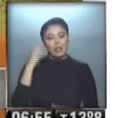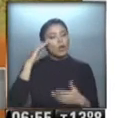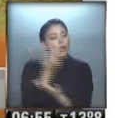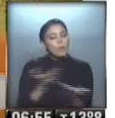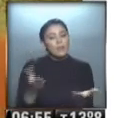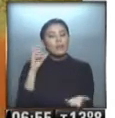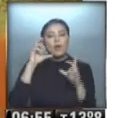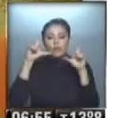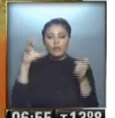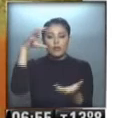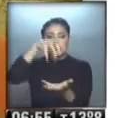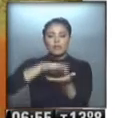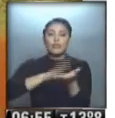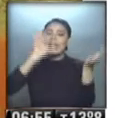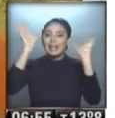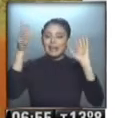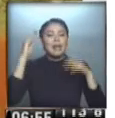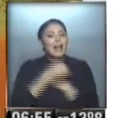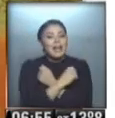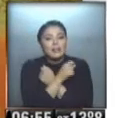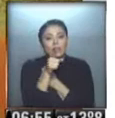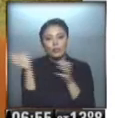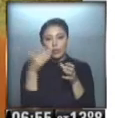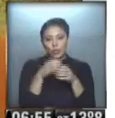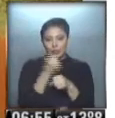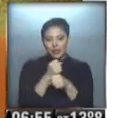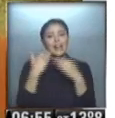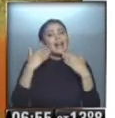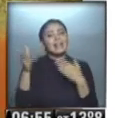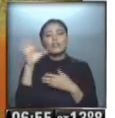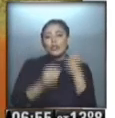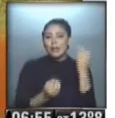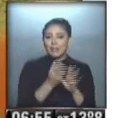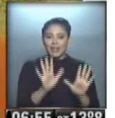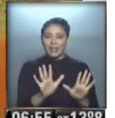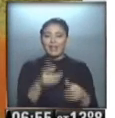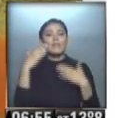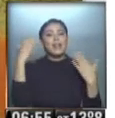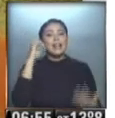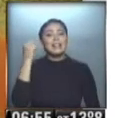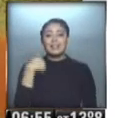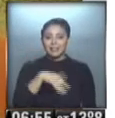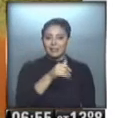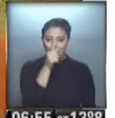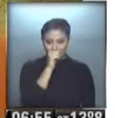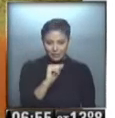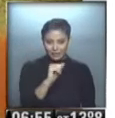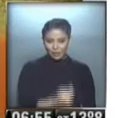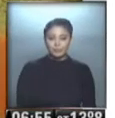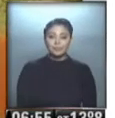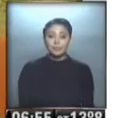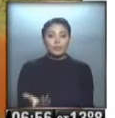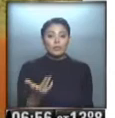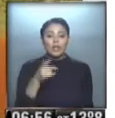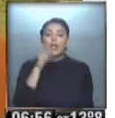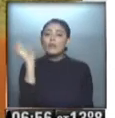meteorológica. Bernardo de Irigoyen en Misiones, un cariño grande para vos y tu equipo y gracias por estar cada mañana y feliz día el domingo en tu día. Teresa,